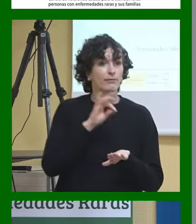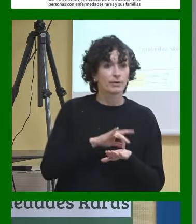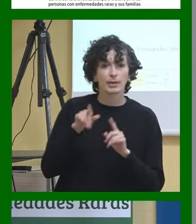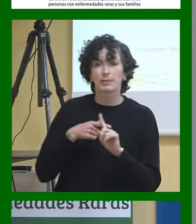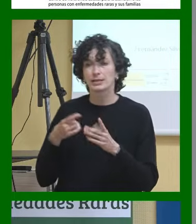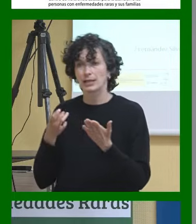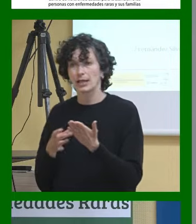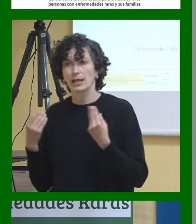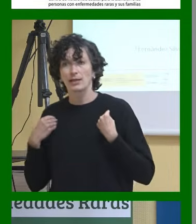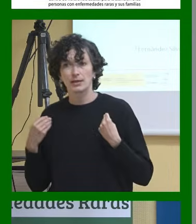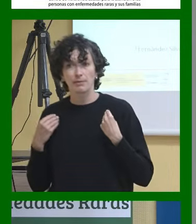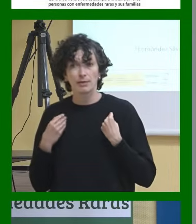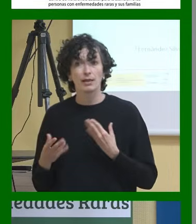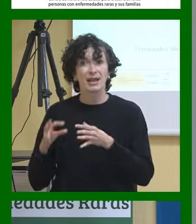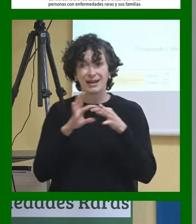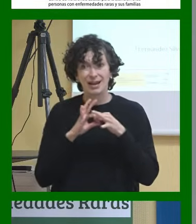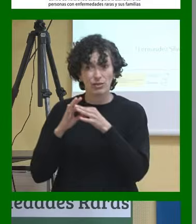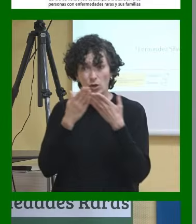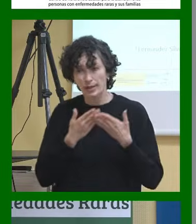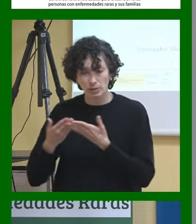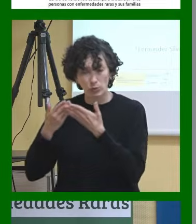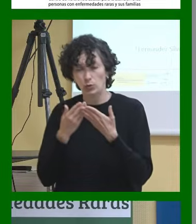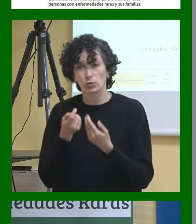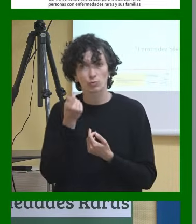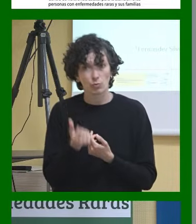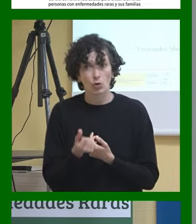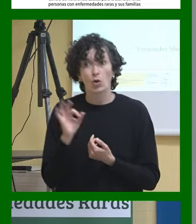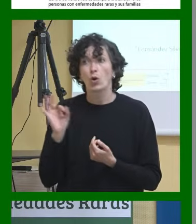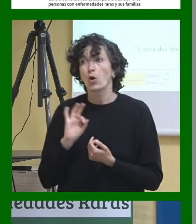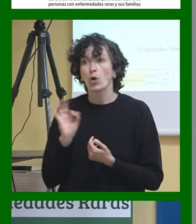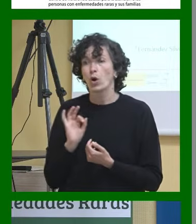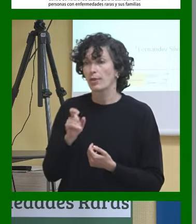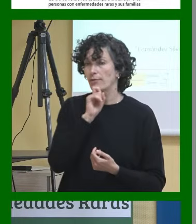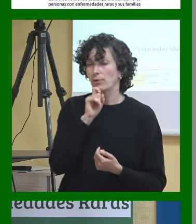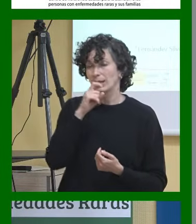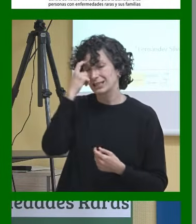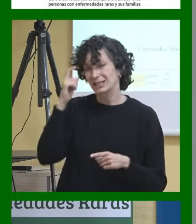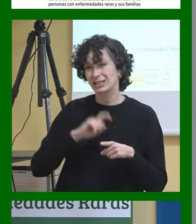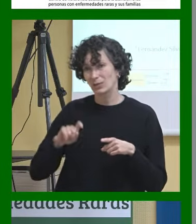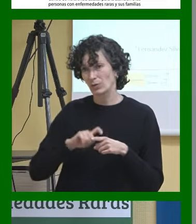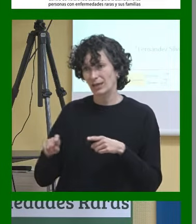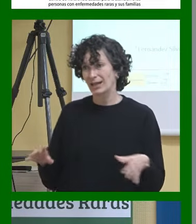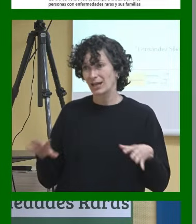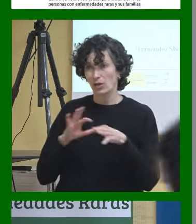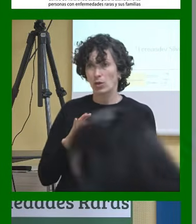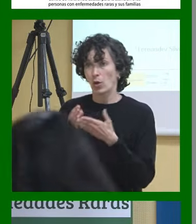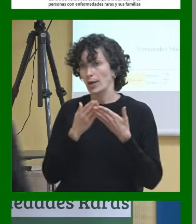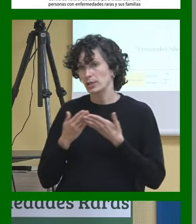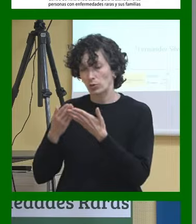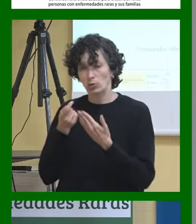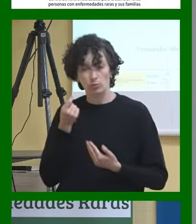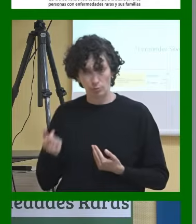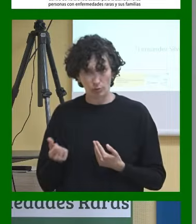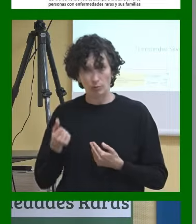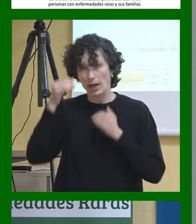FAPA y calidad de vida y aún menos que analizaran la relación con las dificultades psicológicas. En la atención